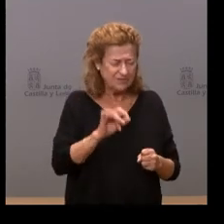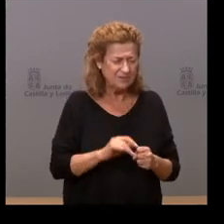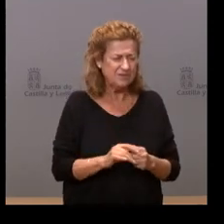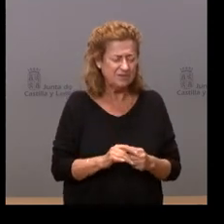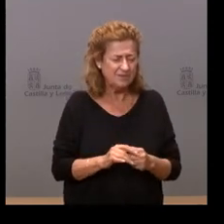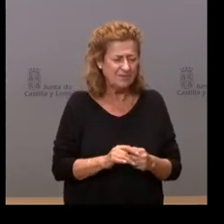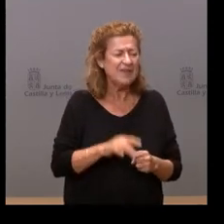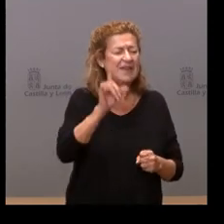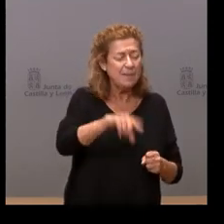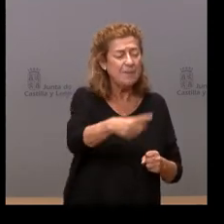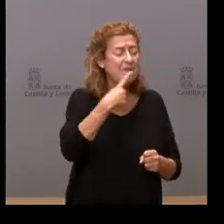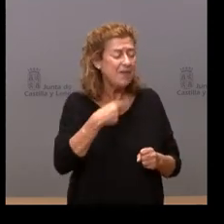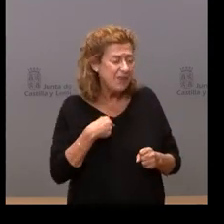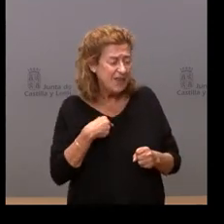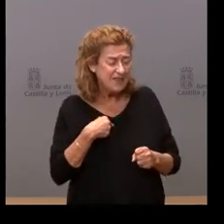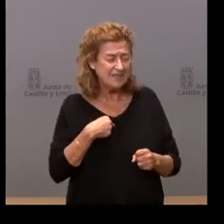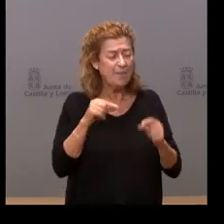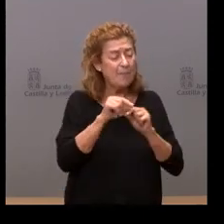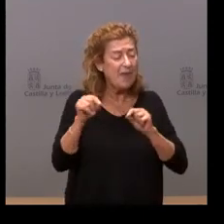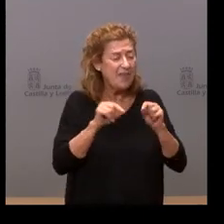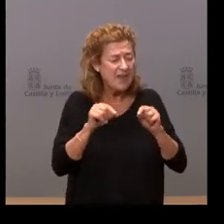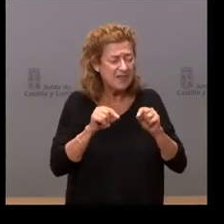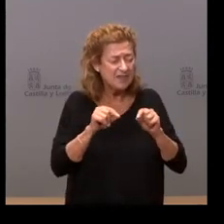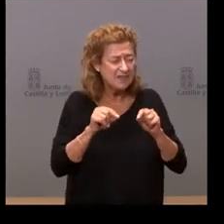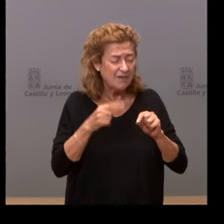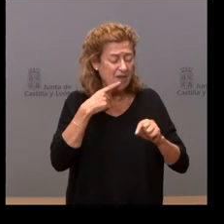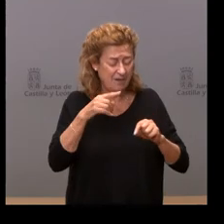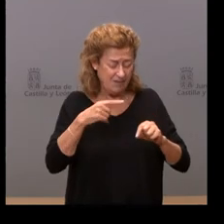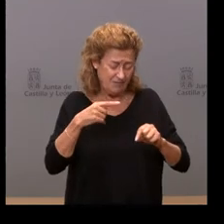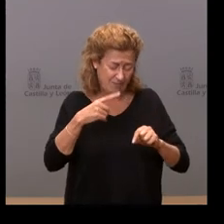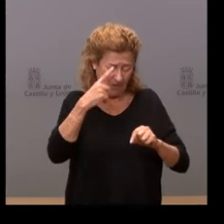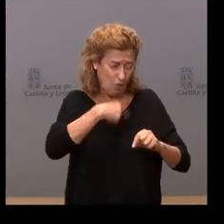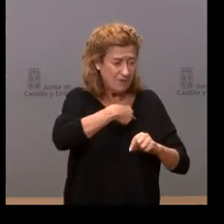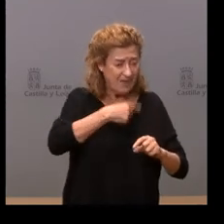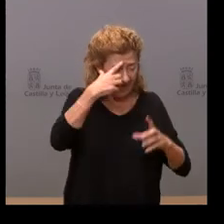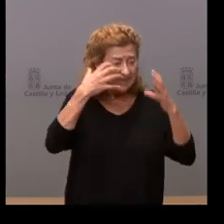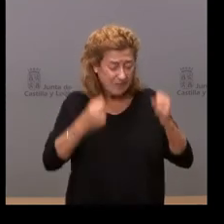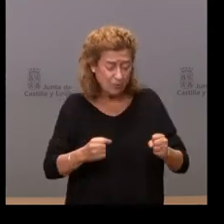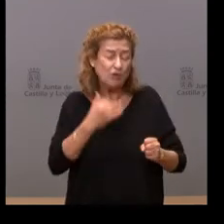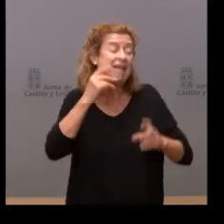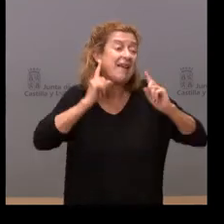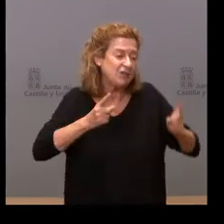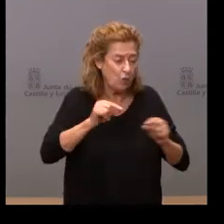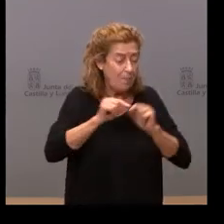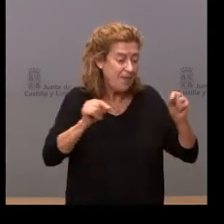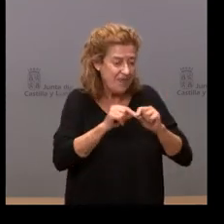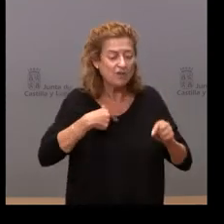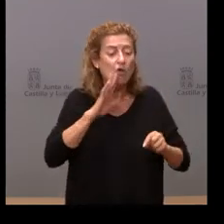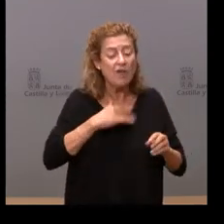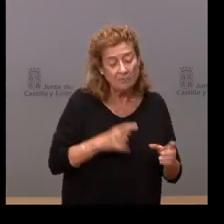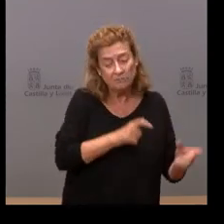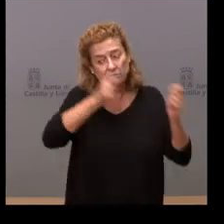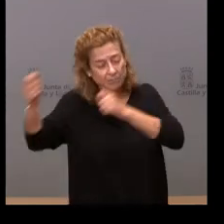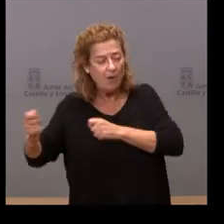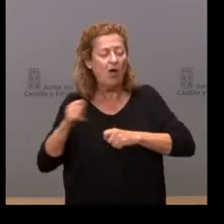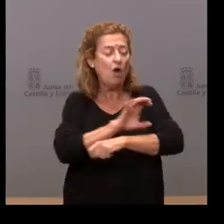precisión nos ha dicho que las medidas lo que lo que decida el comité de expertos en caso de tomar medidas se llevarían al consejo de gobierno no sé